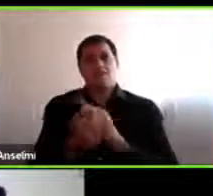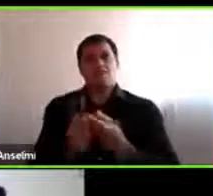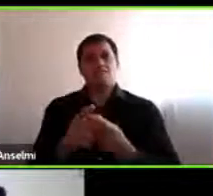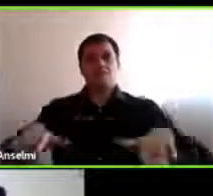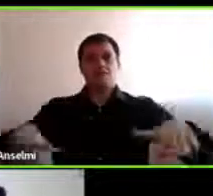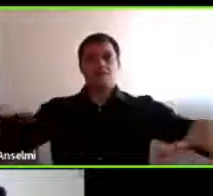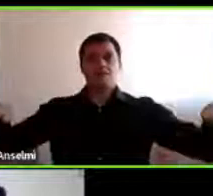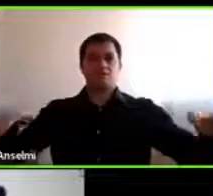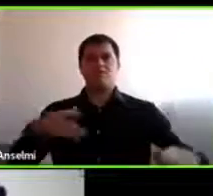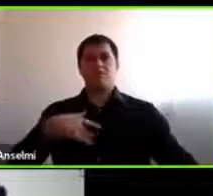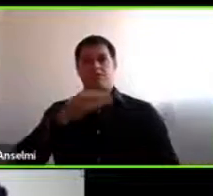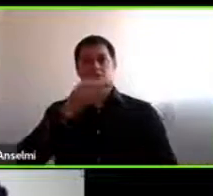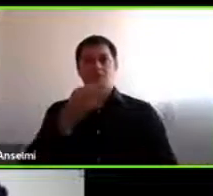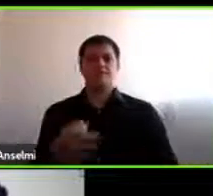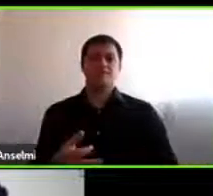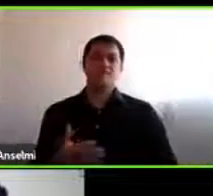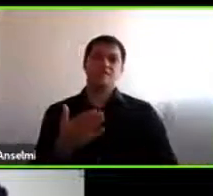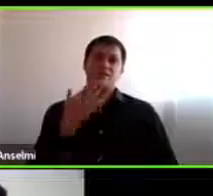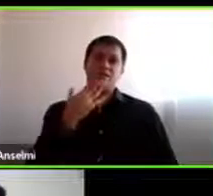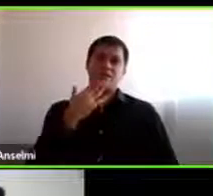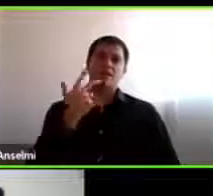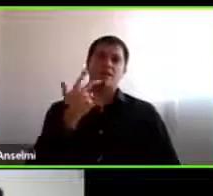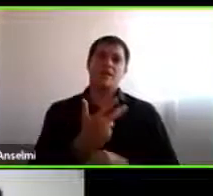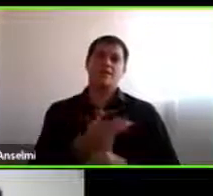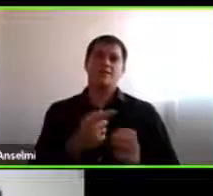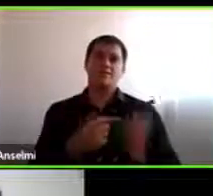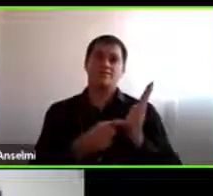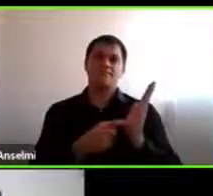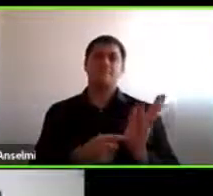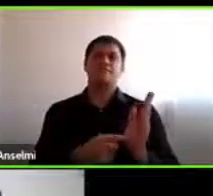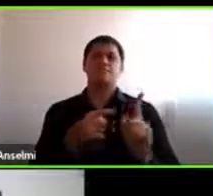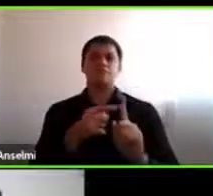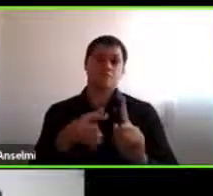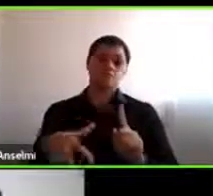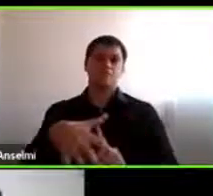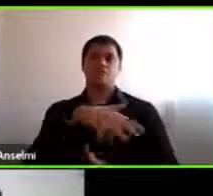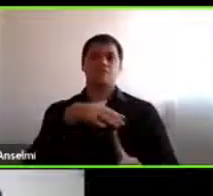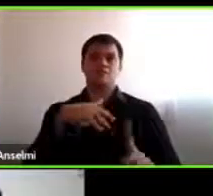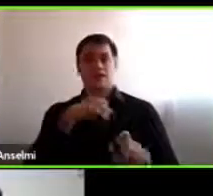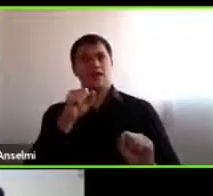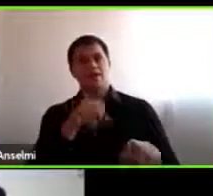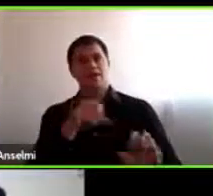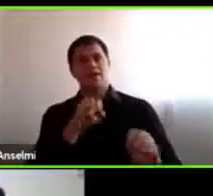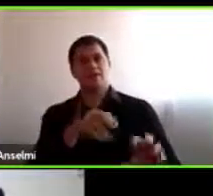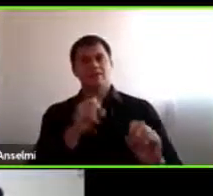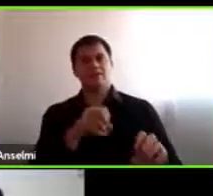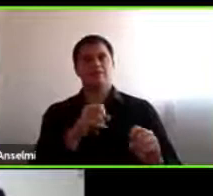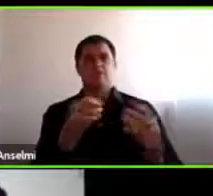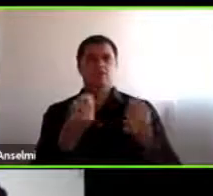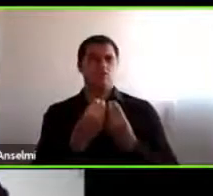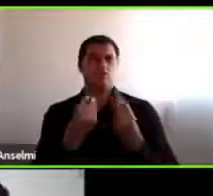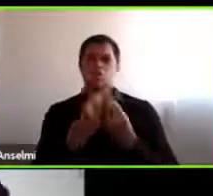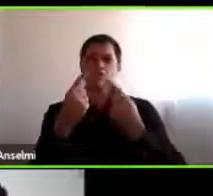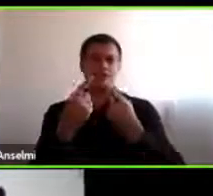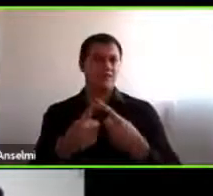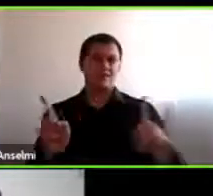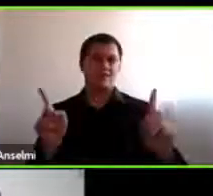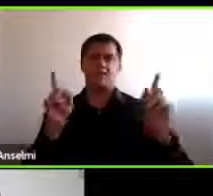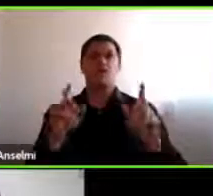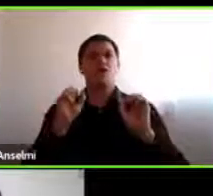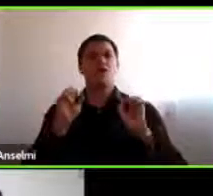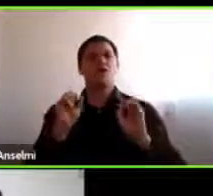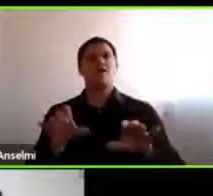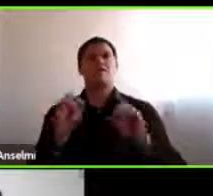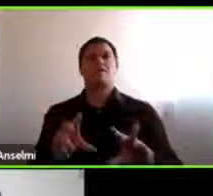probablemente también depende de la exposición que ha tenido a la enseñanza igual es súper distinto la clase online que la